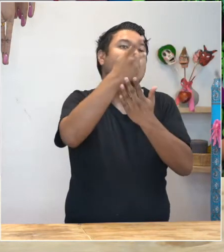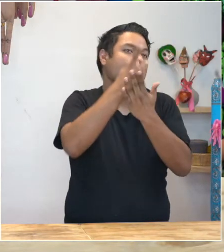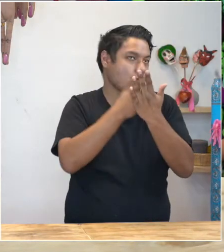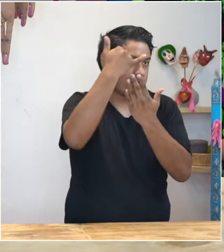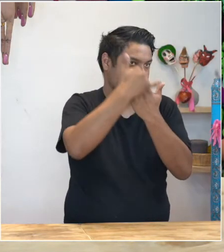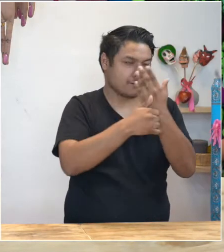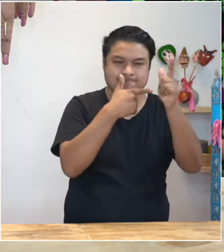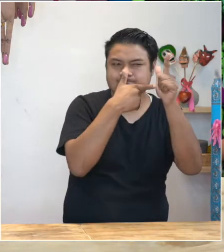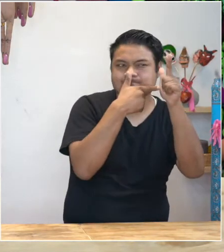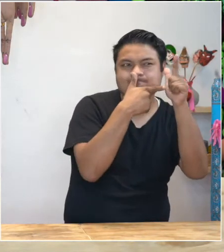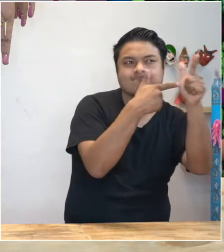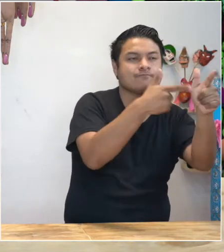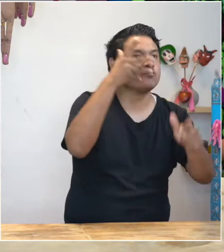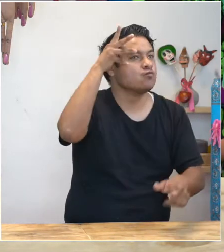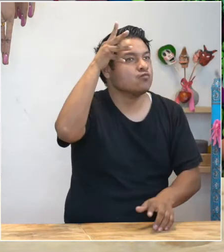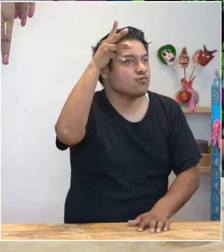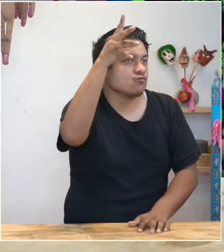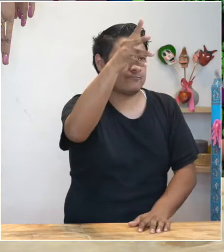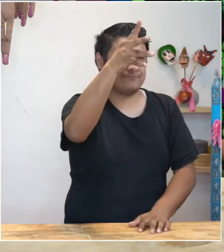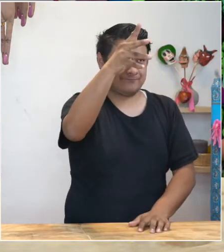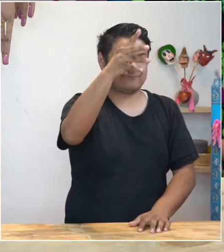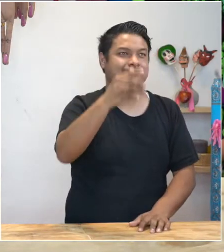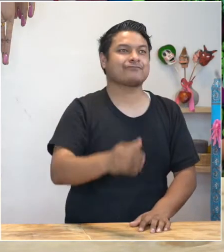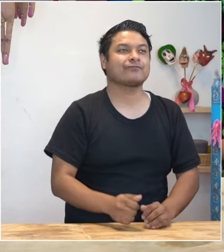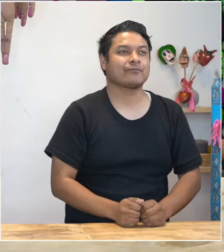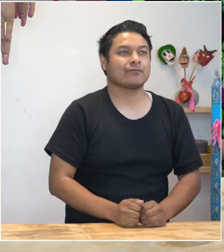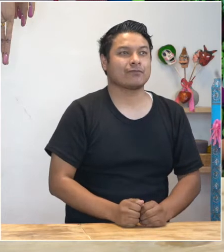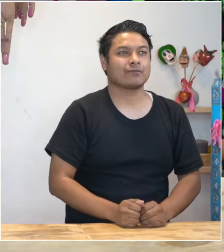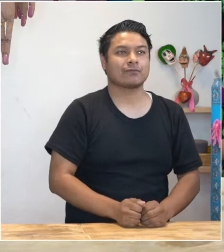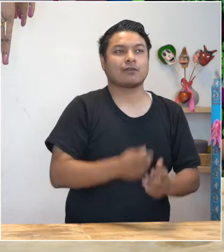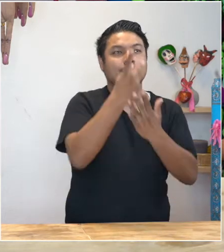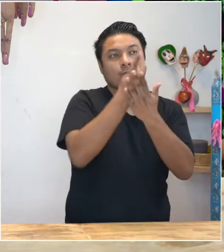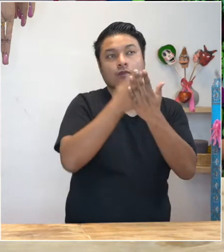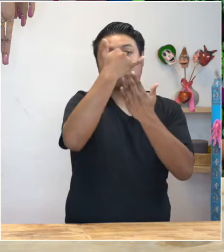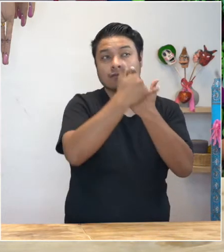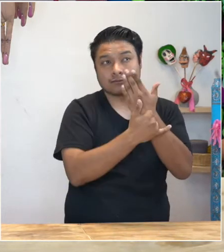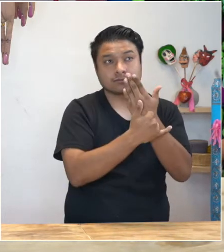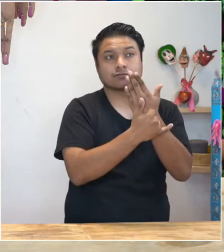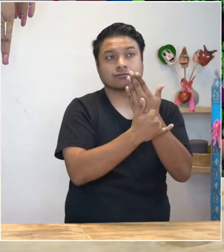breve. Hicimos un evento donde conmemoramos el Día Nacional